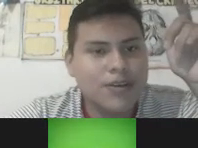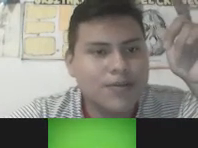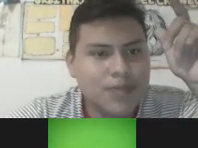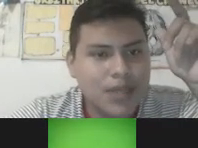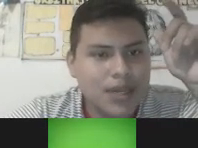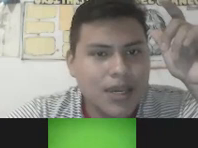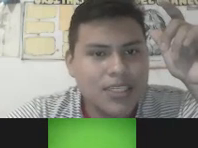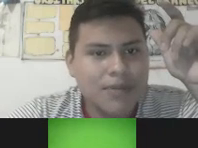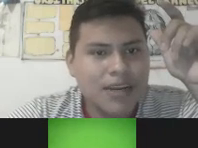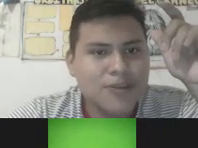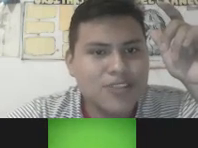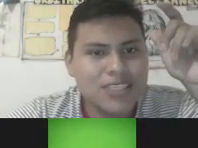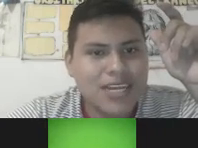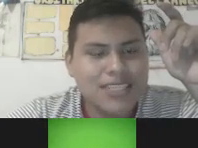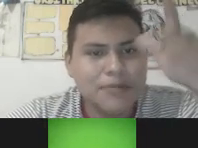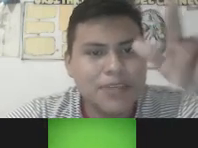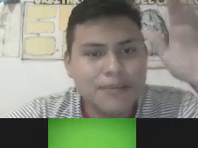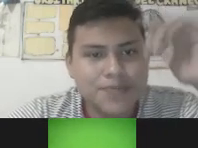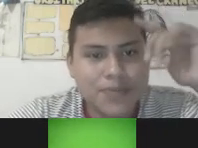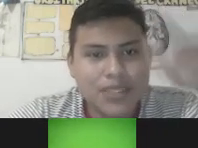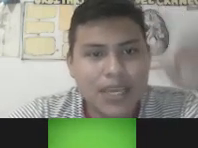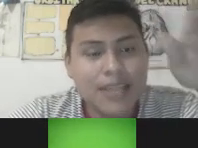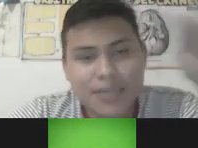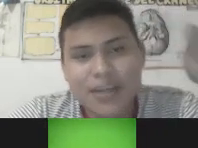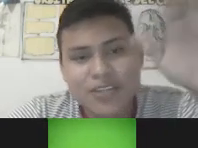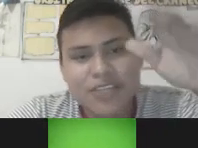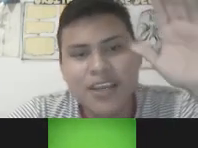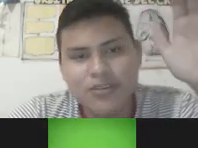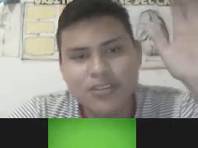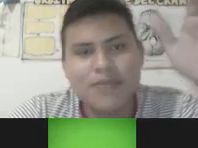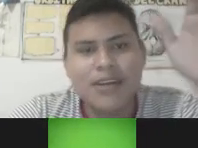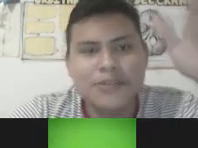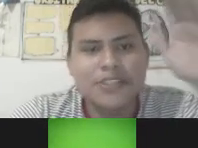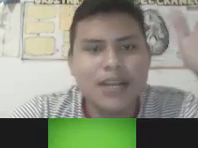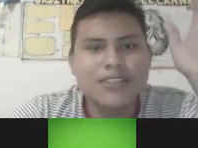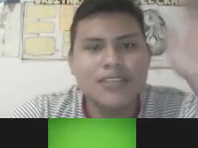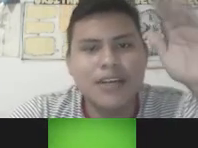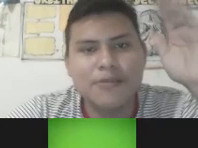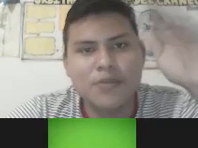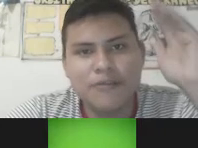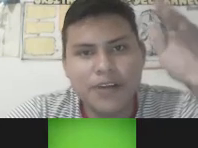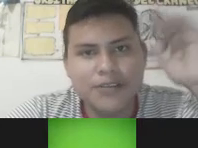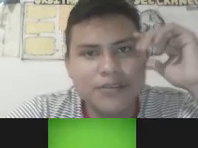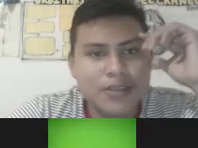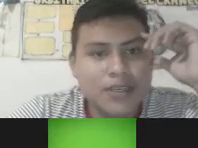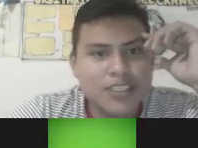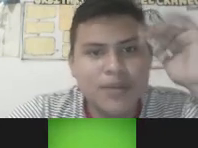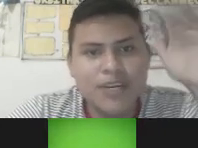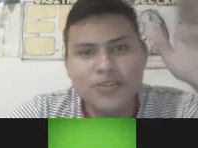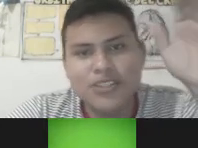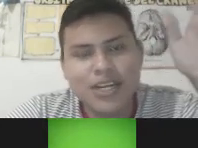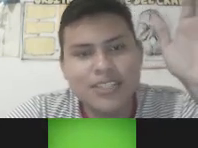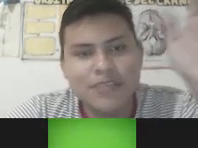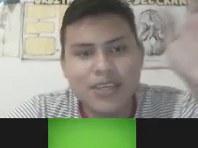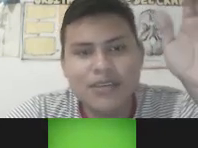los oídos. El sistema nervioso central se divide. El sistema nervioso se divide en dos: sistema nervioso central, sistema nervioso periférico. El sistema